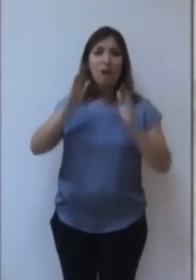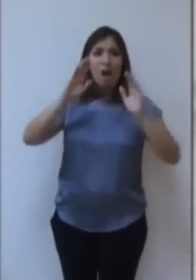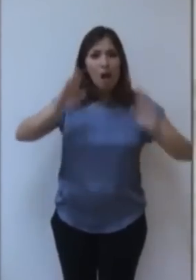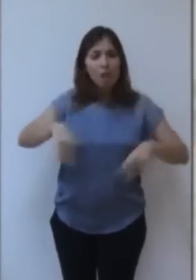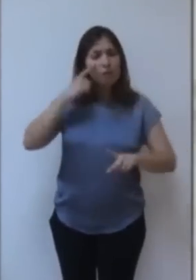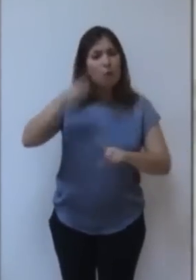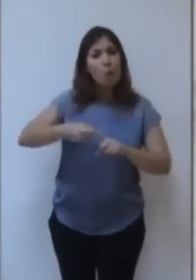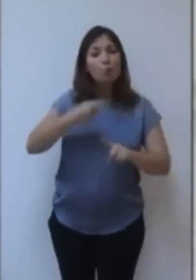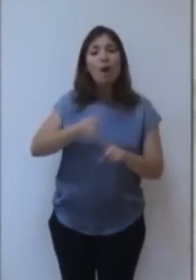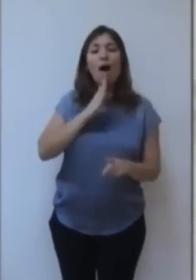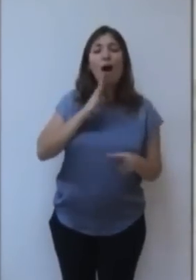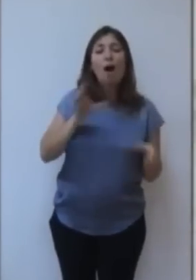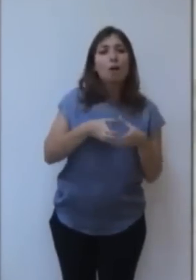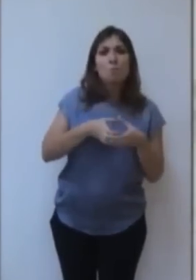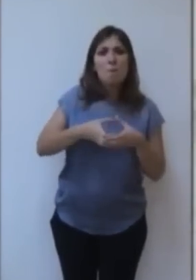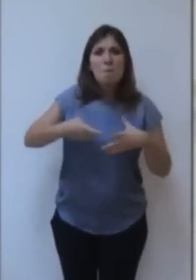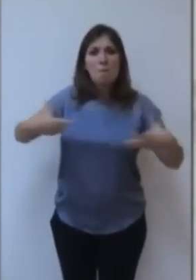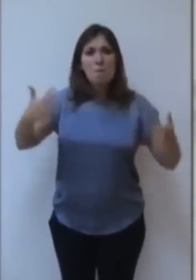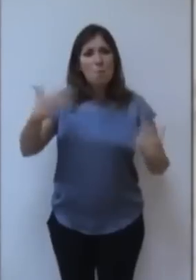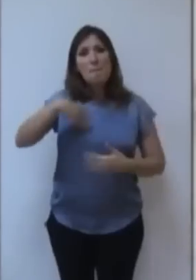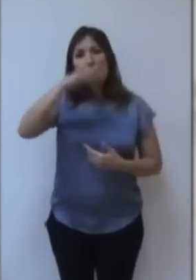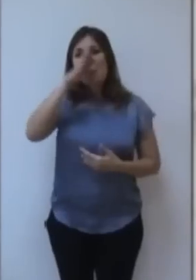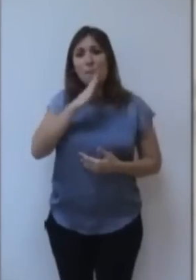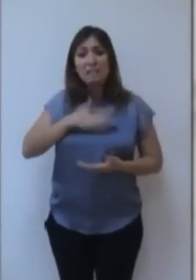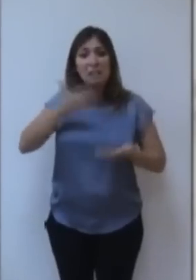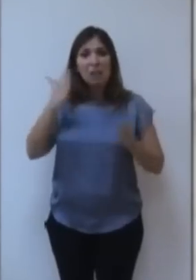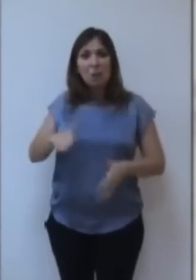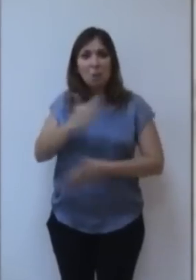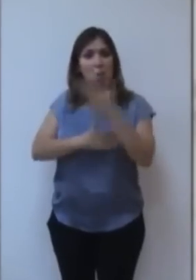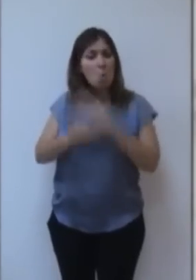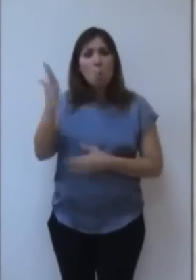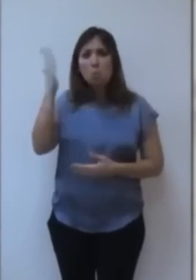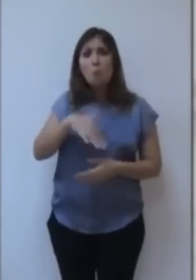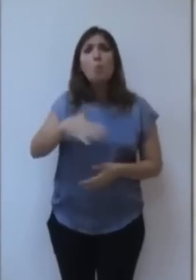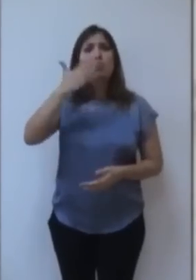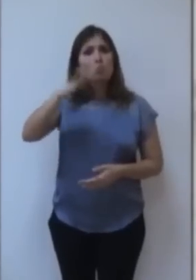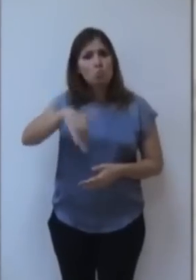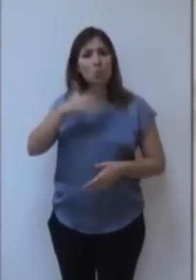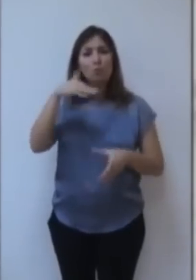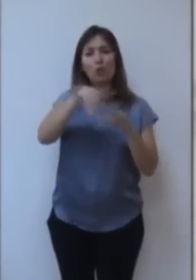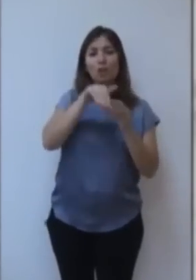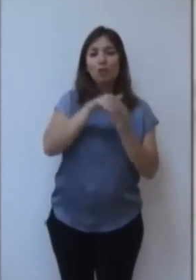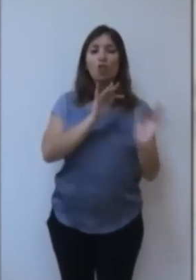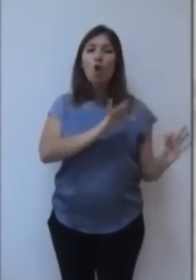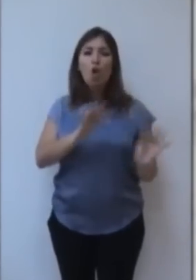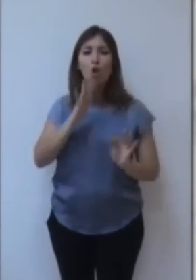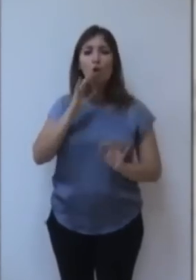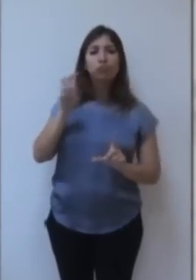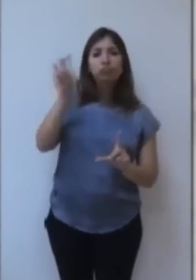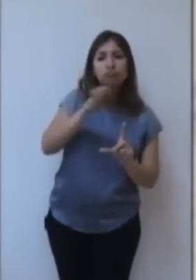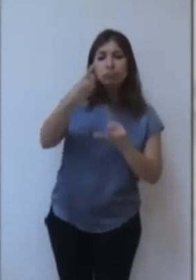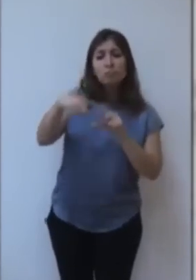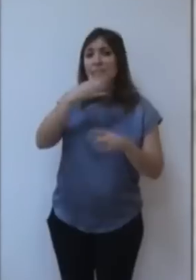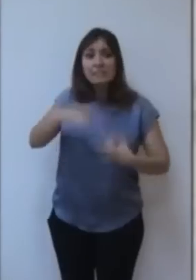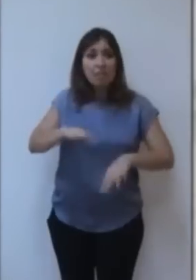siendo utilizado por muchos padres de niños que no tienen ningún tipo de discapacidad, porque permite organizar los contenidos de una manera muy sencilla, que hace